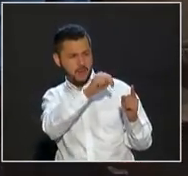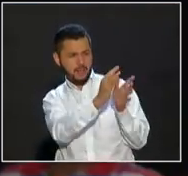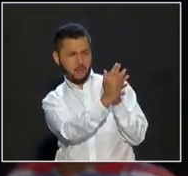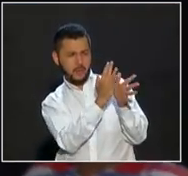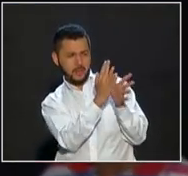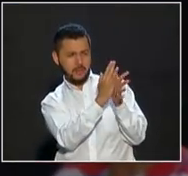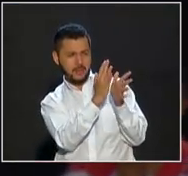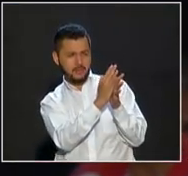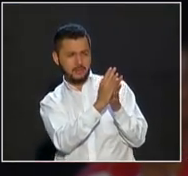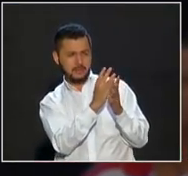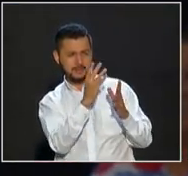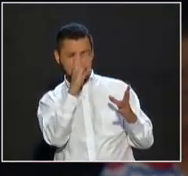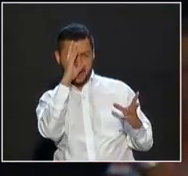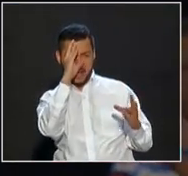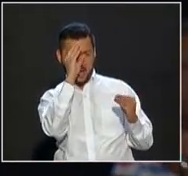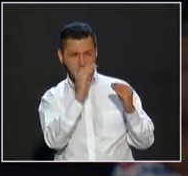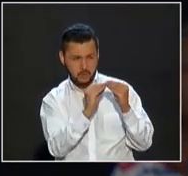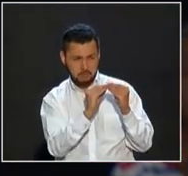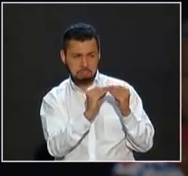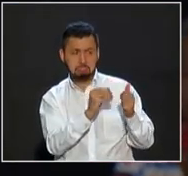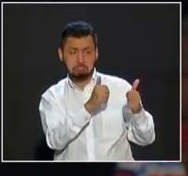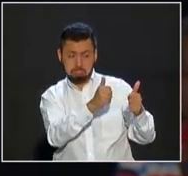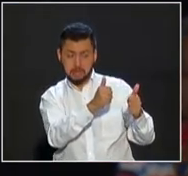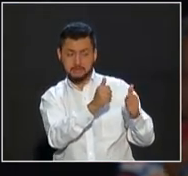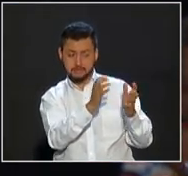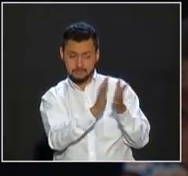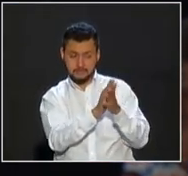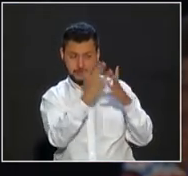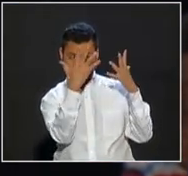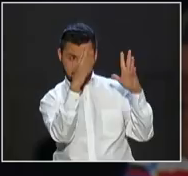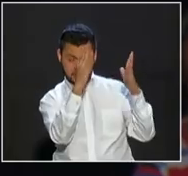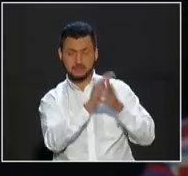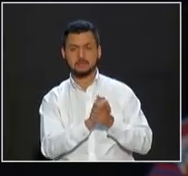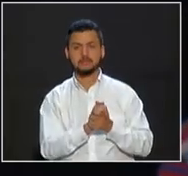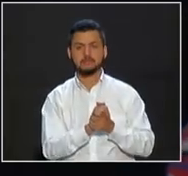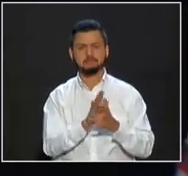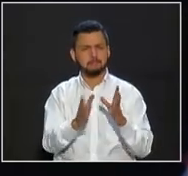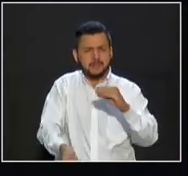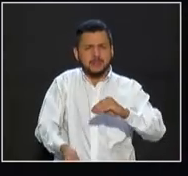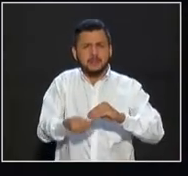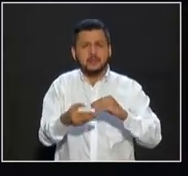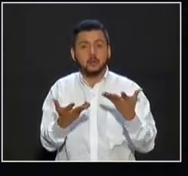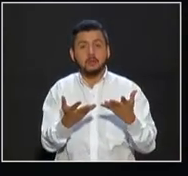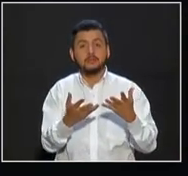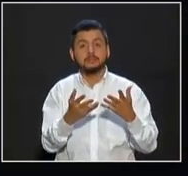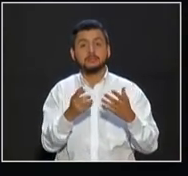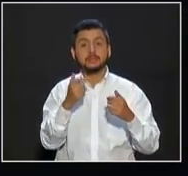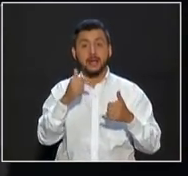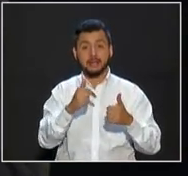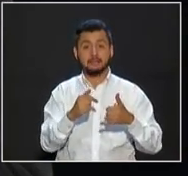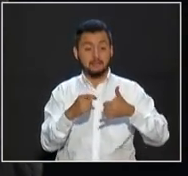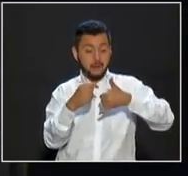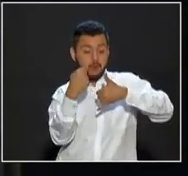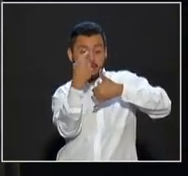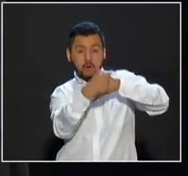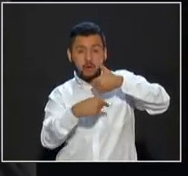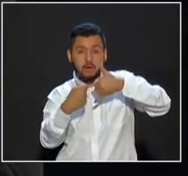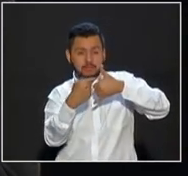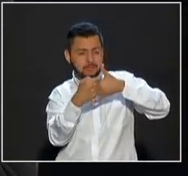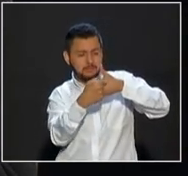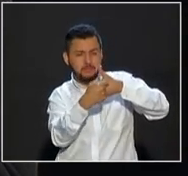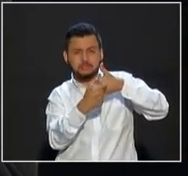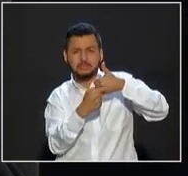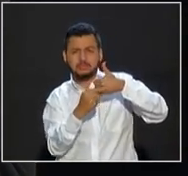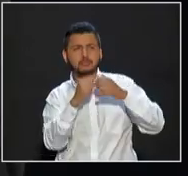el túnel del torio pero hay que aprender que todas las obras en nuestro país se han hecho con el recurso poco a poco y vamos a ir a